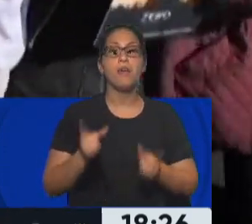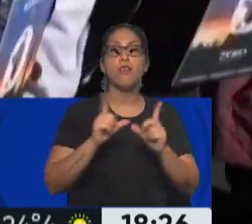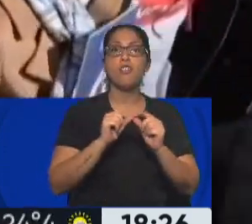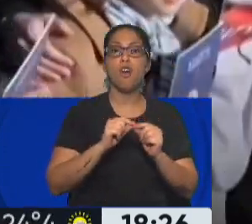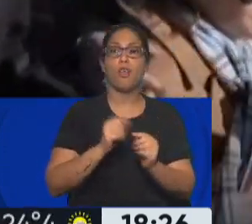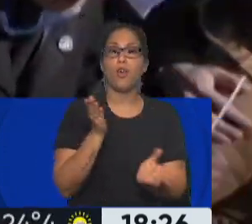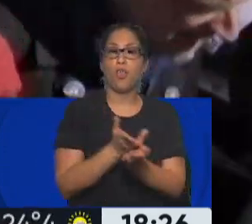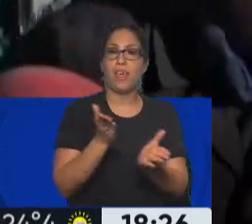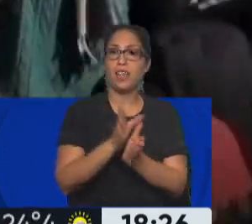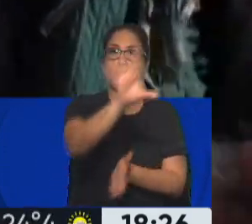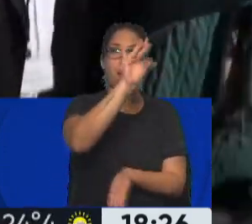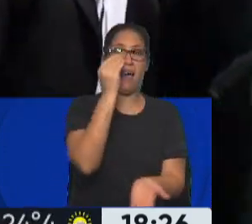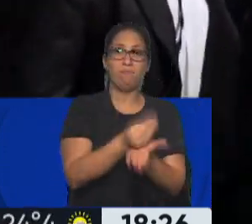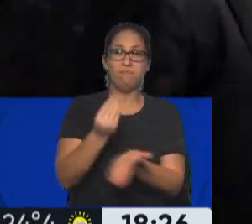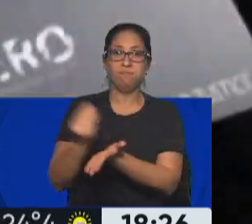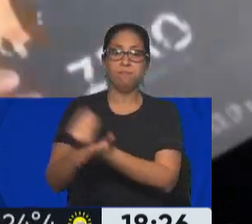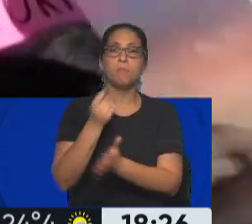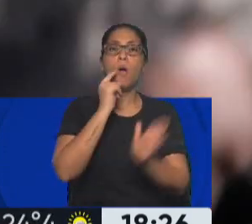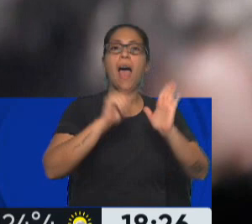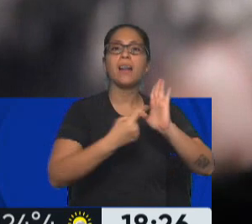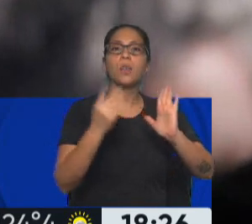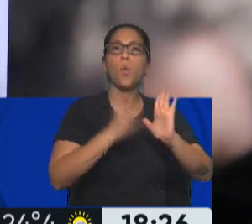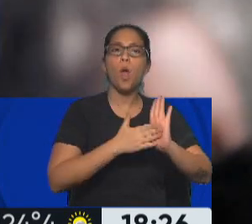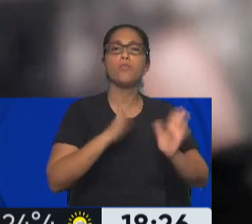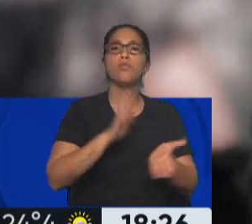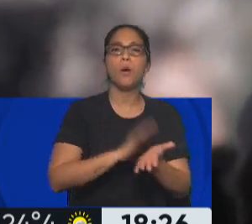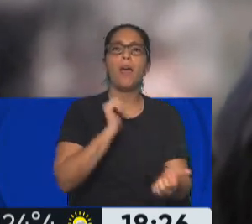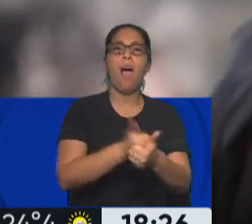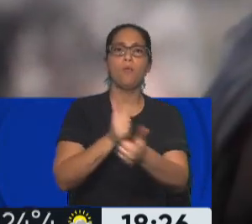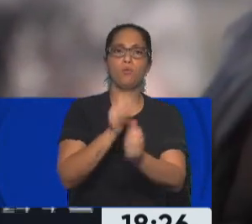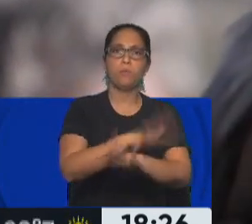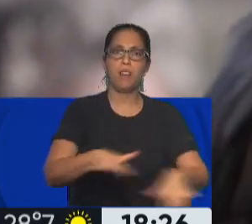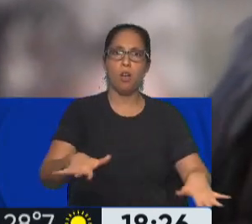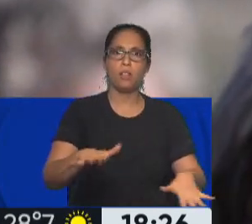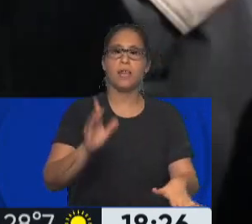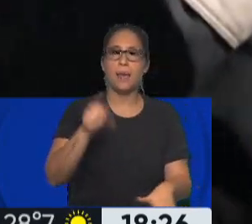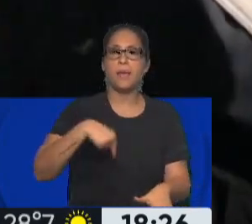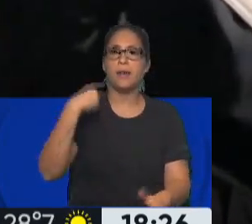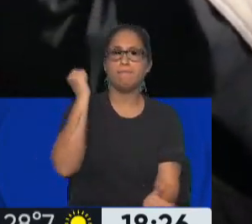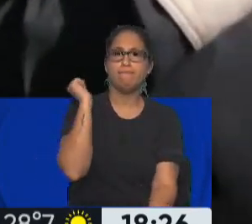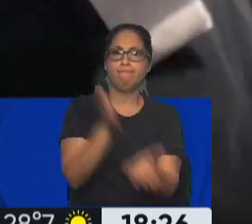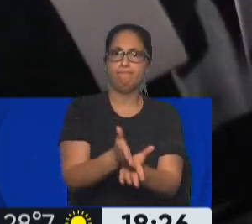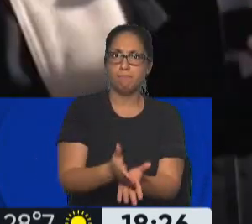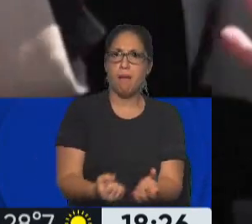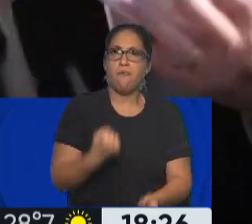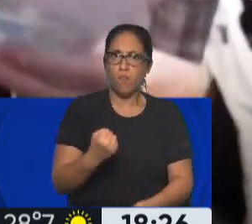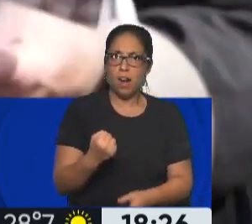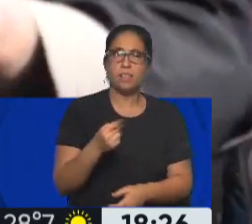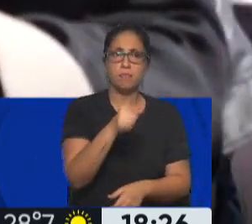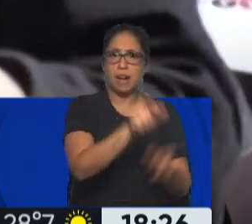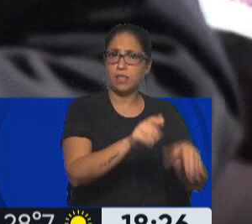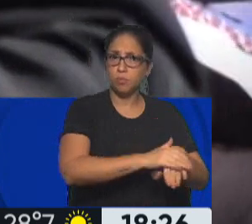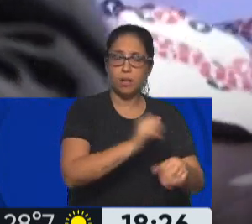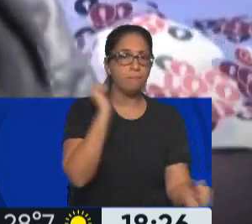de Derecho Canónico, incorporando un artículo sobre abusos sexuales contra menores, endureció las sanciones contra los responsables y